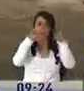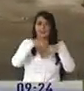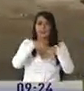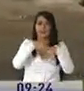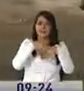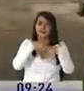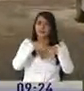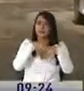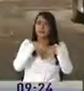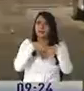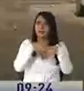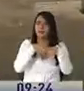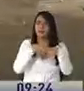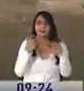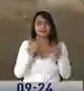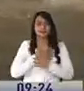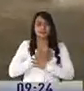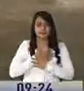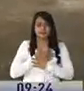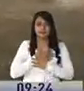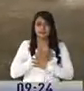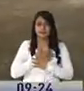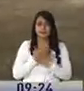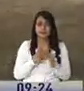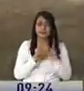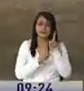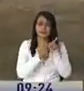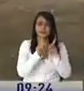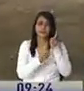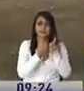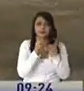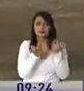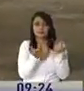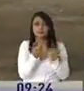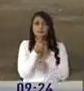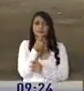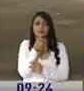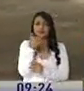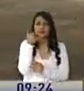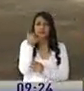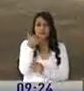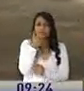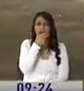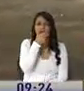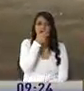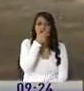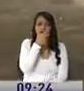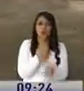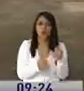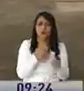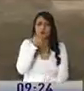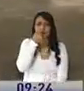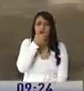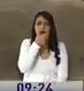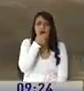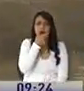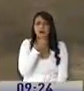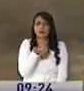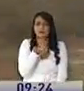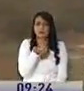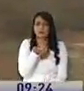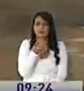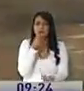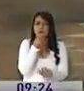de Lamentablemente del fallecido para ver con quién se comunicó por última vez y qué